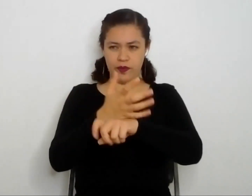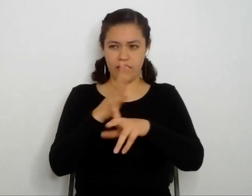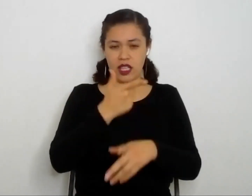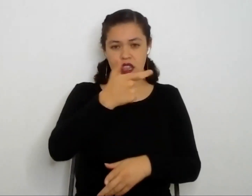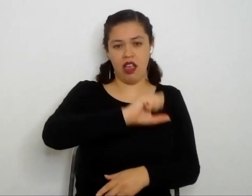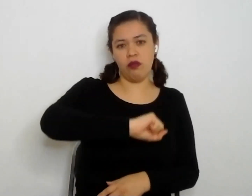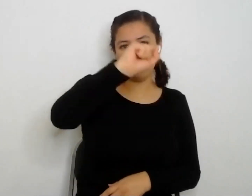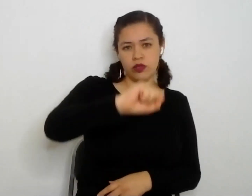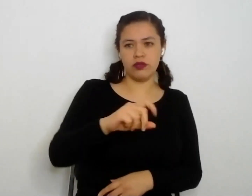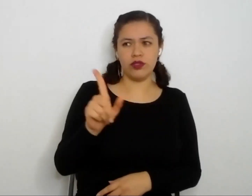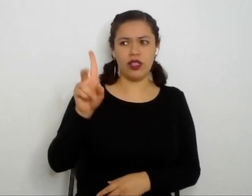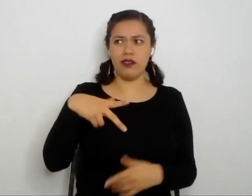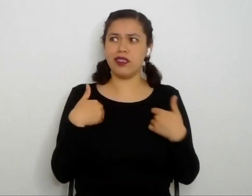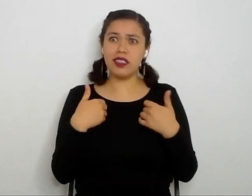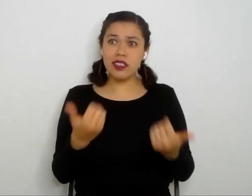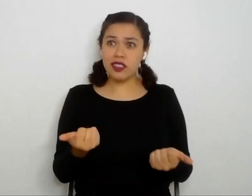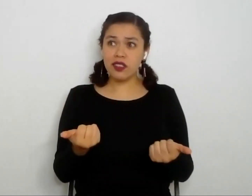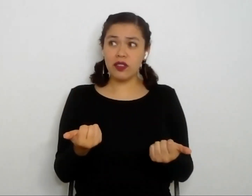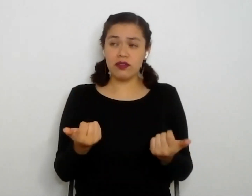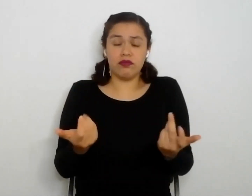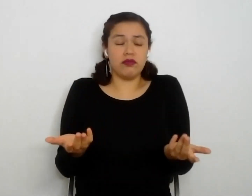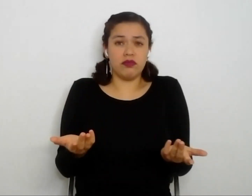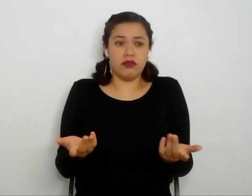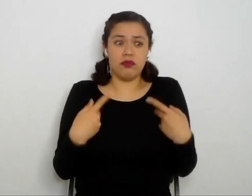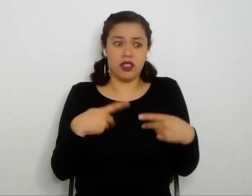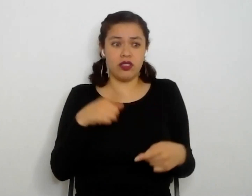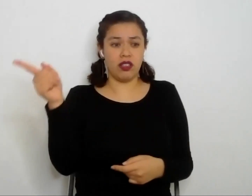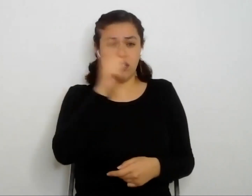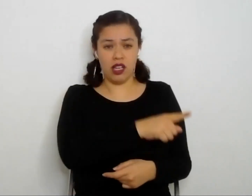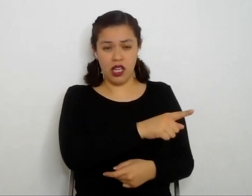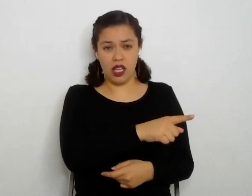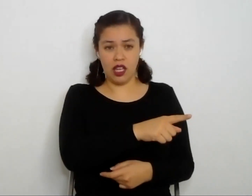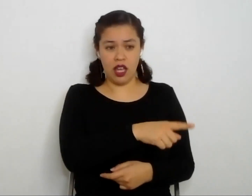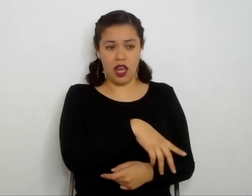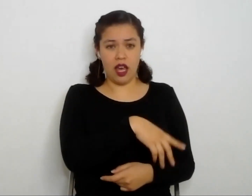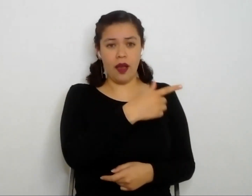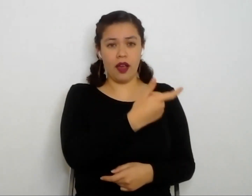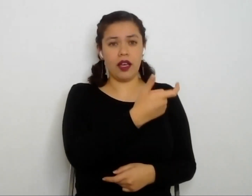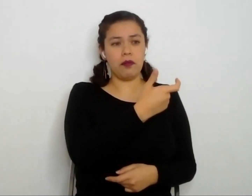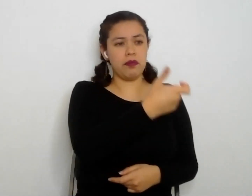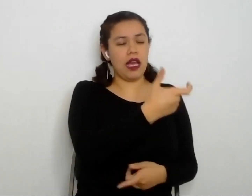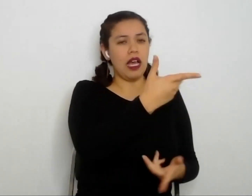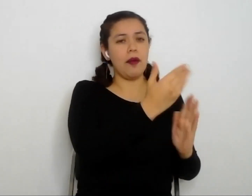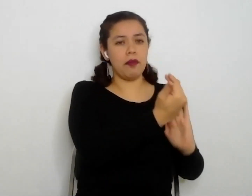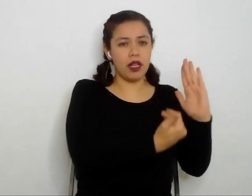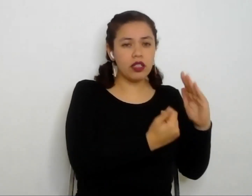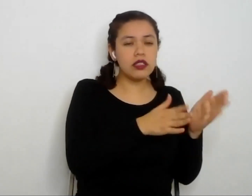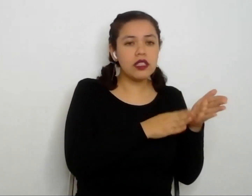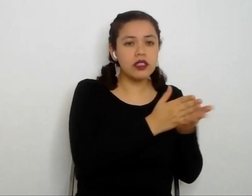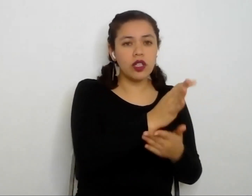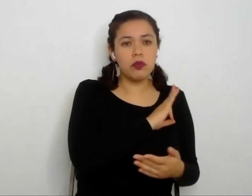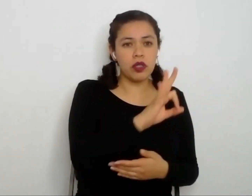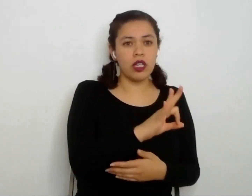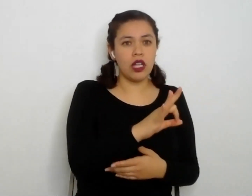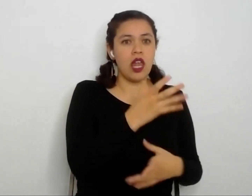y que no entiendo cómo no puedes creer que la persona, cuando menos en un salario mínimo, tenga el acceso a una